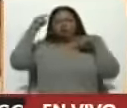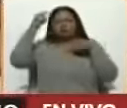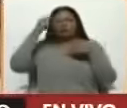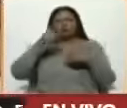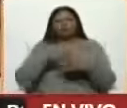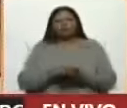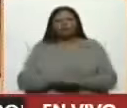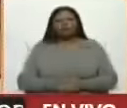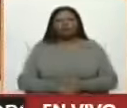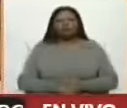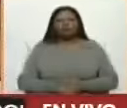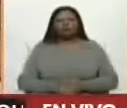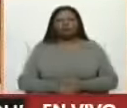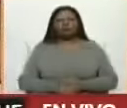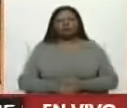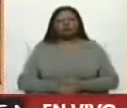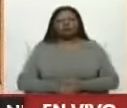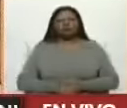Y